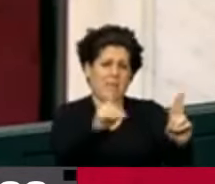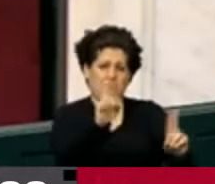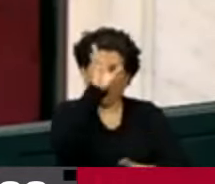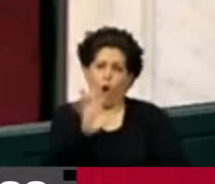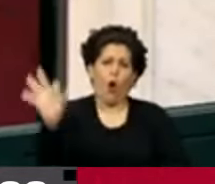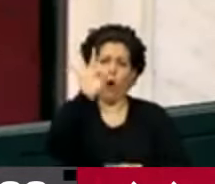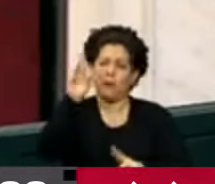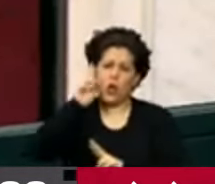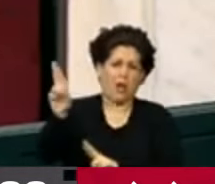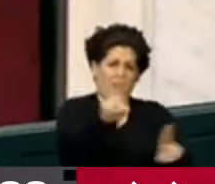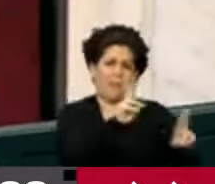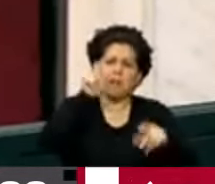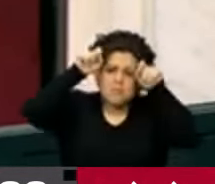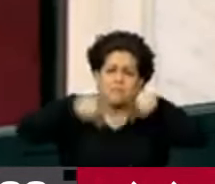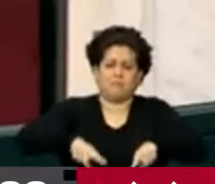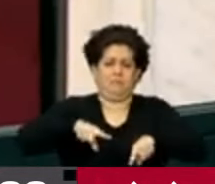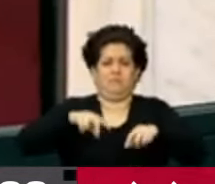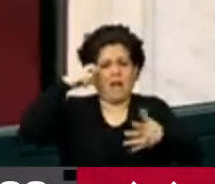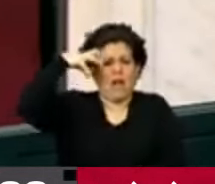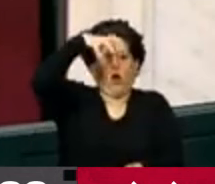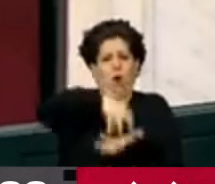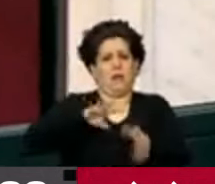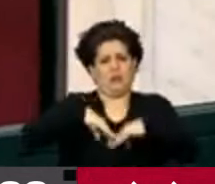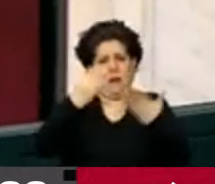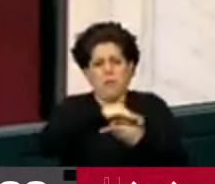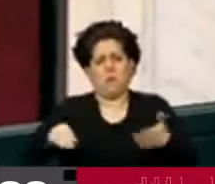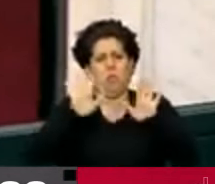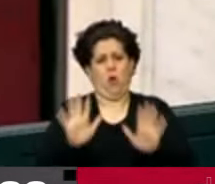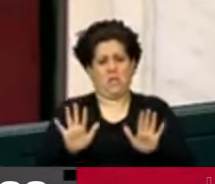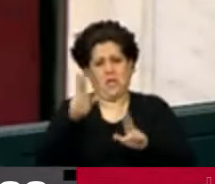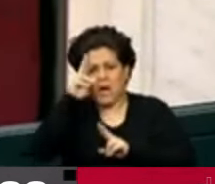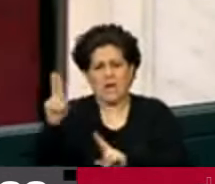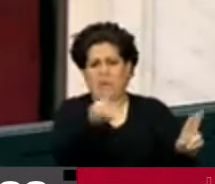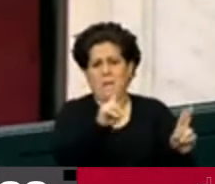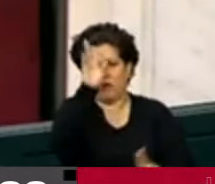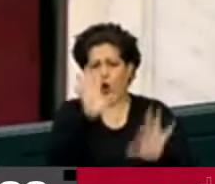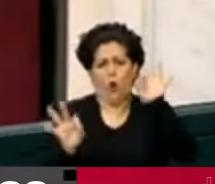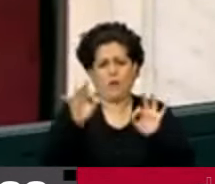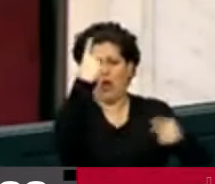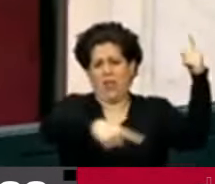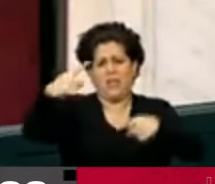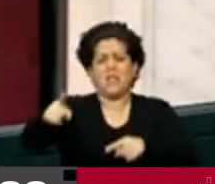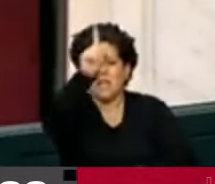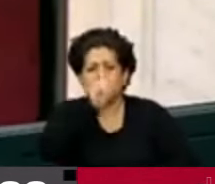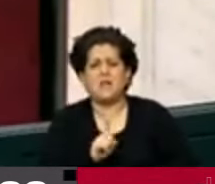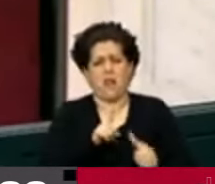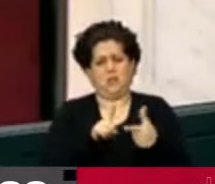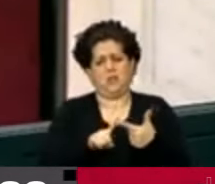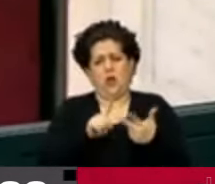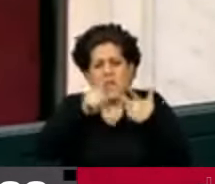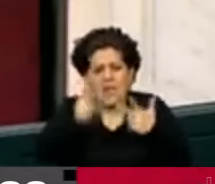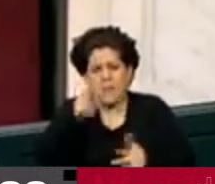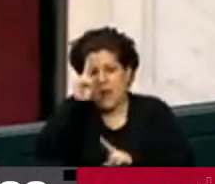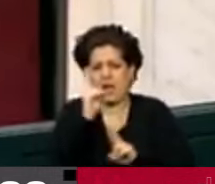opiniones distintas es el patrimonio más importante que tiene esta casa. Les pido por favor silencio y respeto